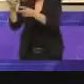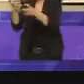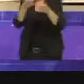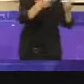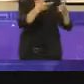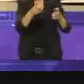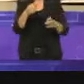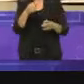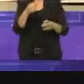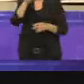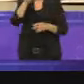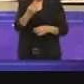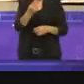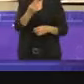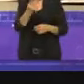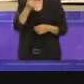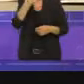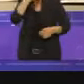para el bienestar de esta ciudad